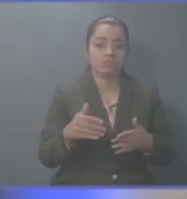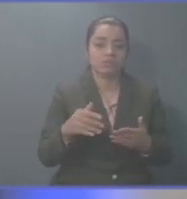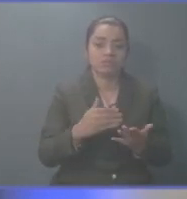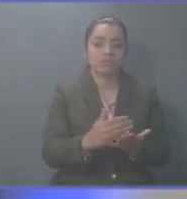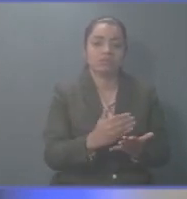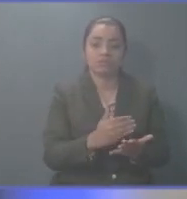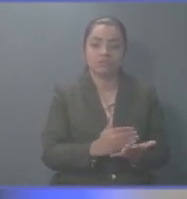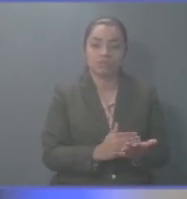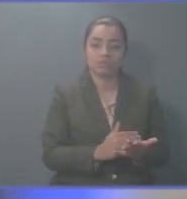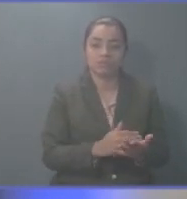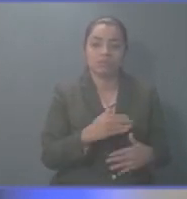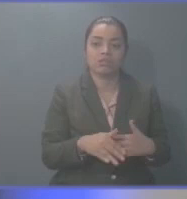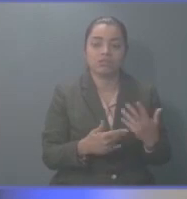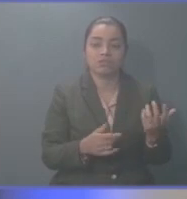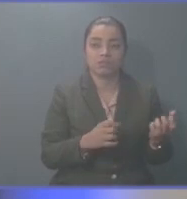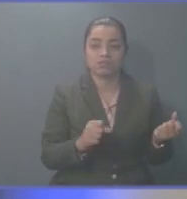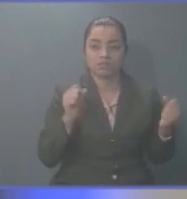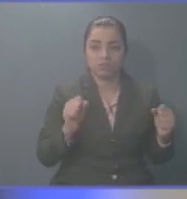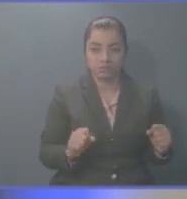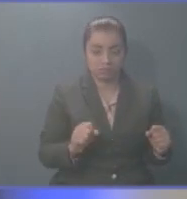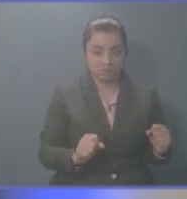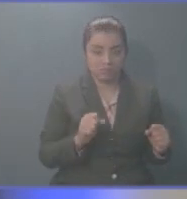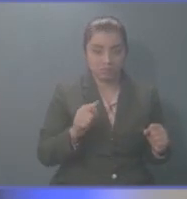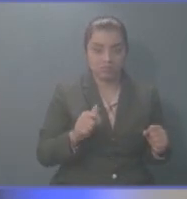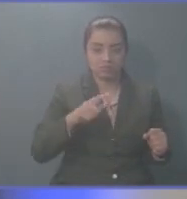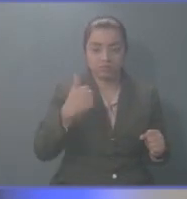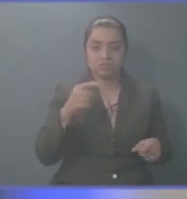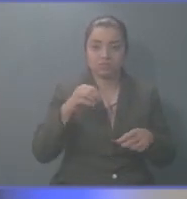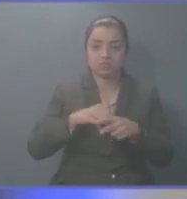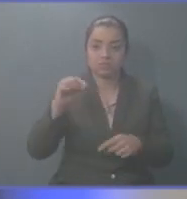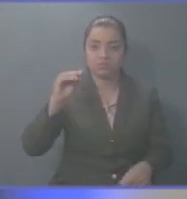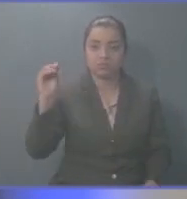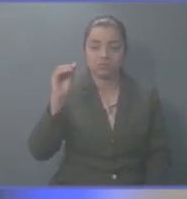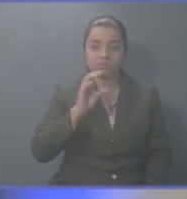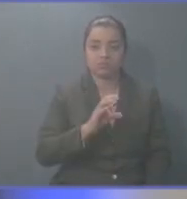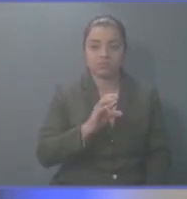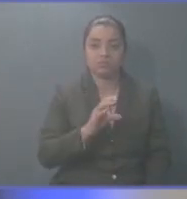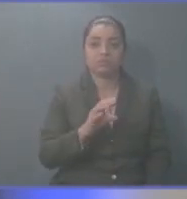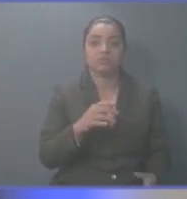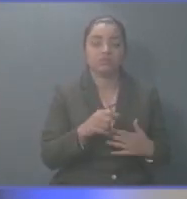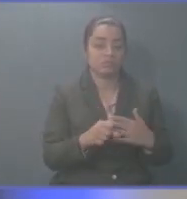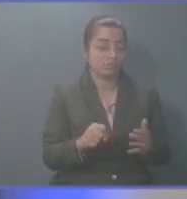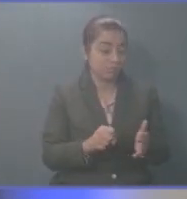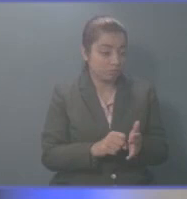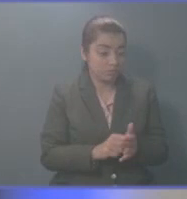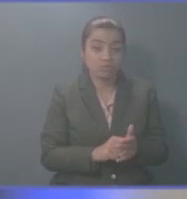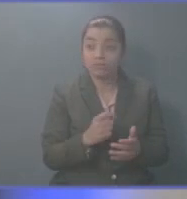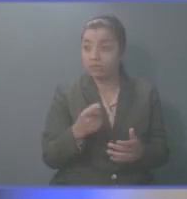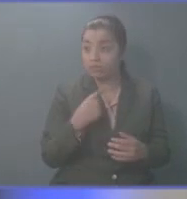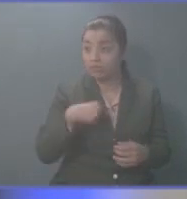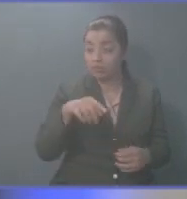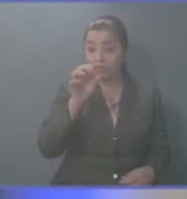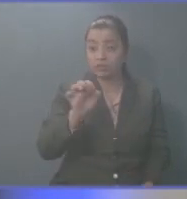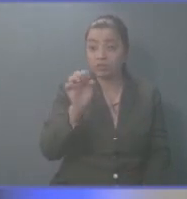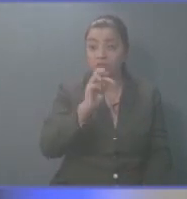las pavas. Sin embargo, no podía hacerse porque el préstamo aún no había sido ratificado por la Asamblea. Cuando tú vas a enero del